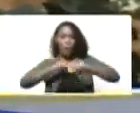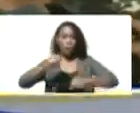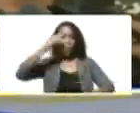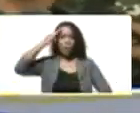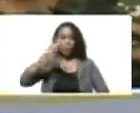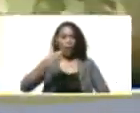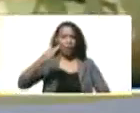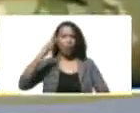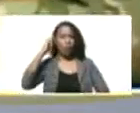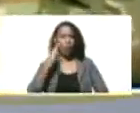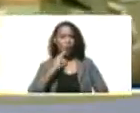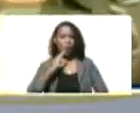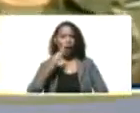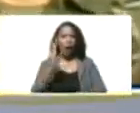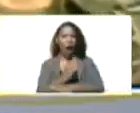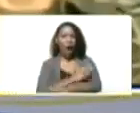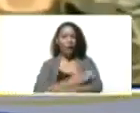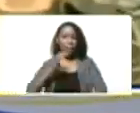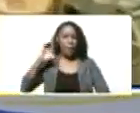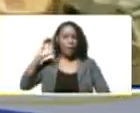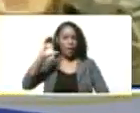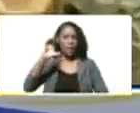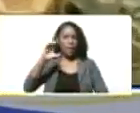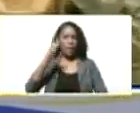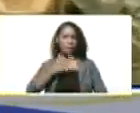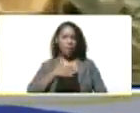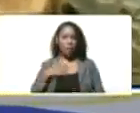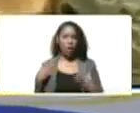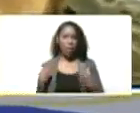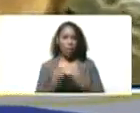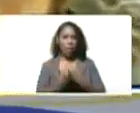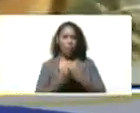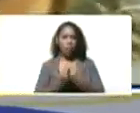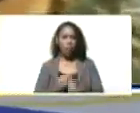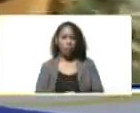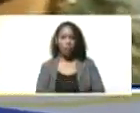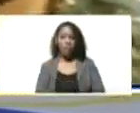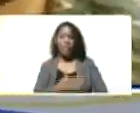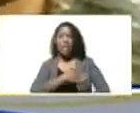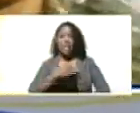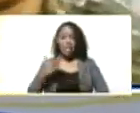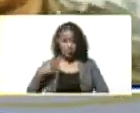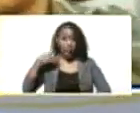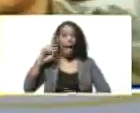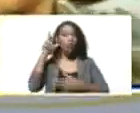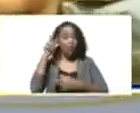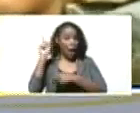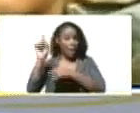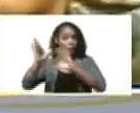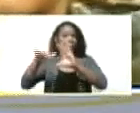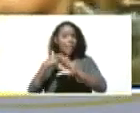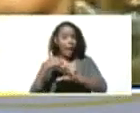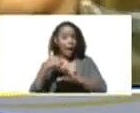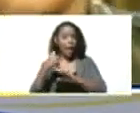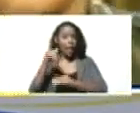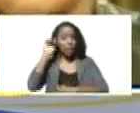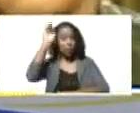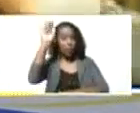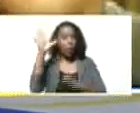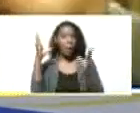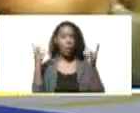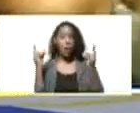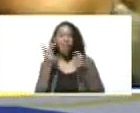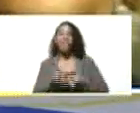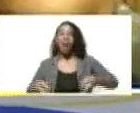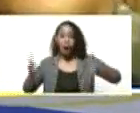militar bolivariano ante el país y ante mis compañeros. ¿Quieren escuchar ese mensaje profético,